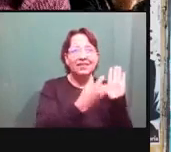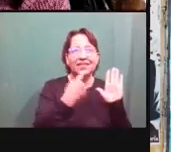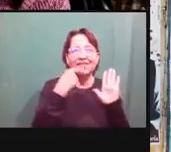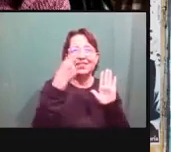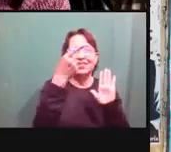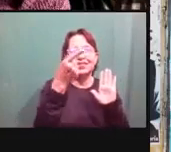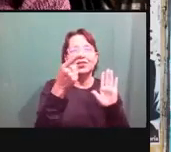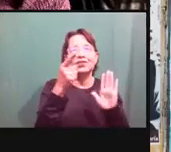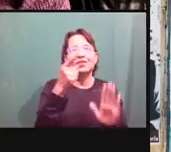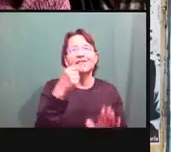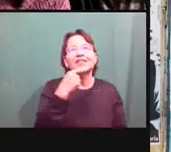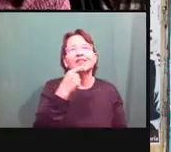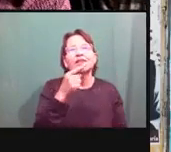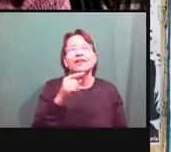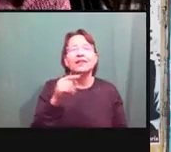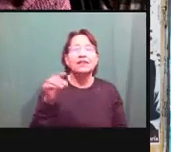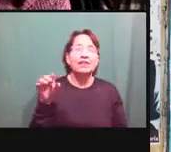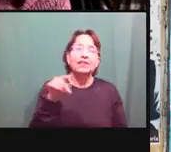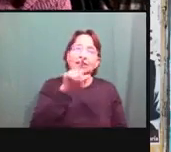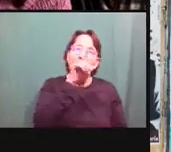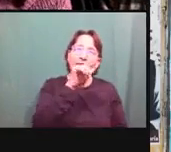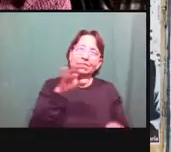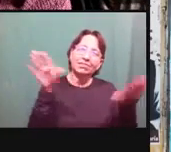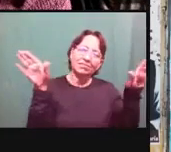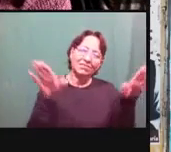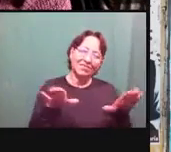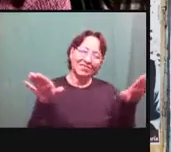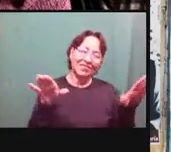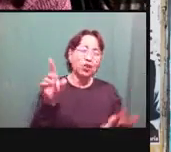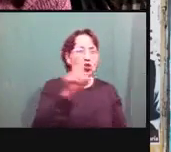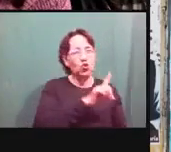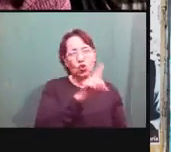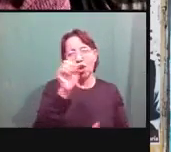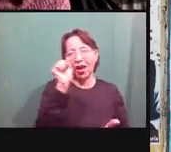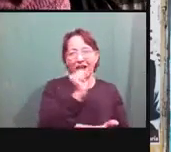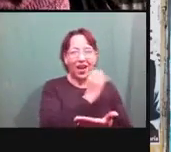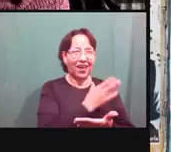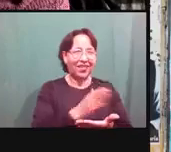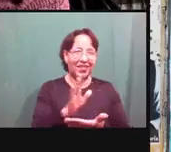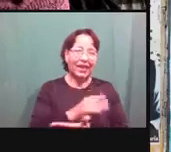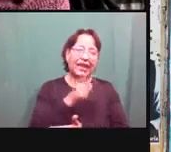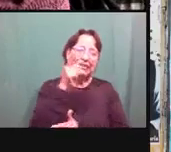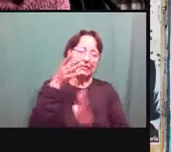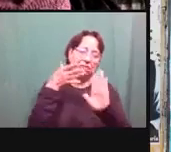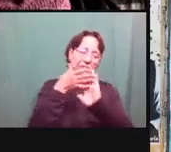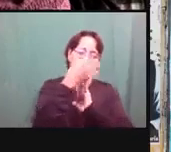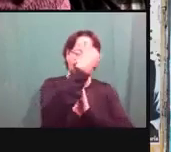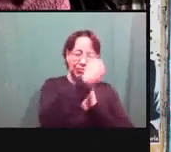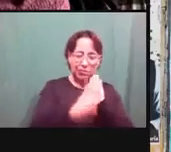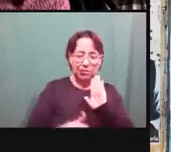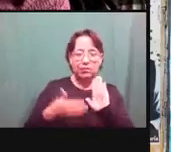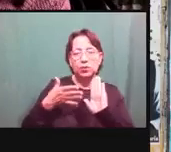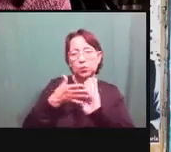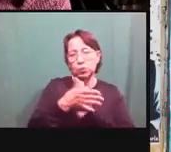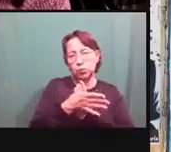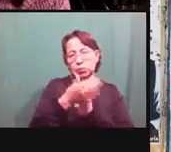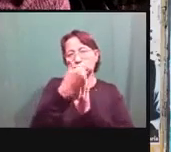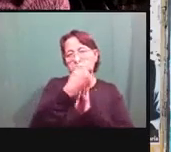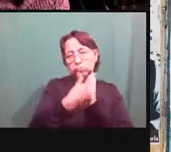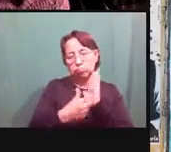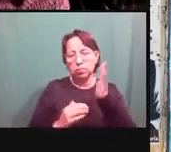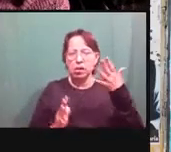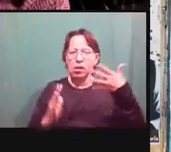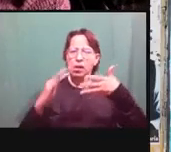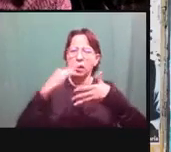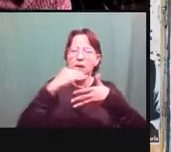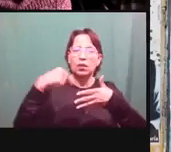tomo testimonial, Cuando los pájaros no cantaban. Es el volumen del informe donde se encuentran todos los testimonios también que están transversalizados en